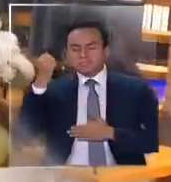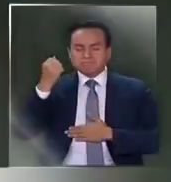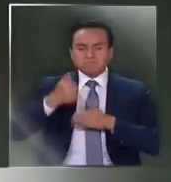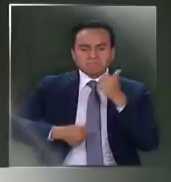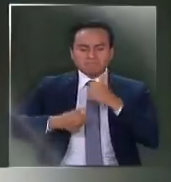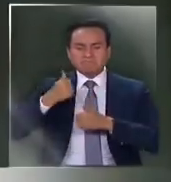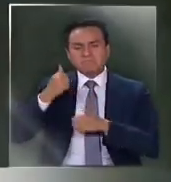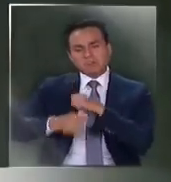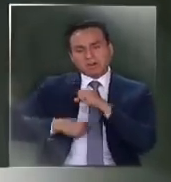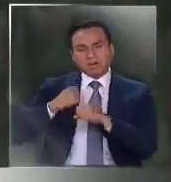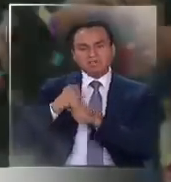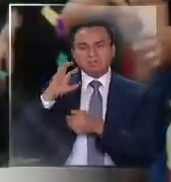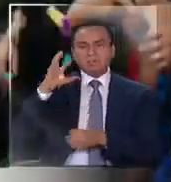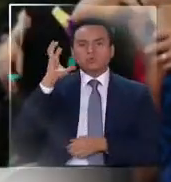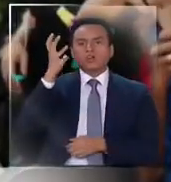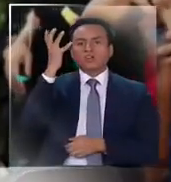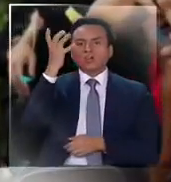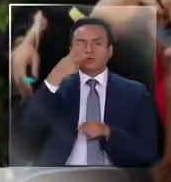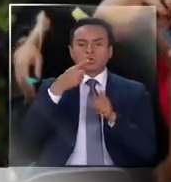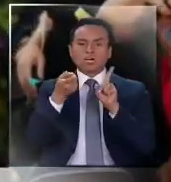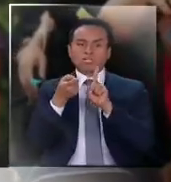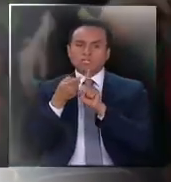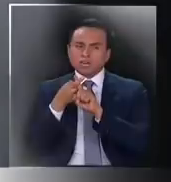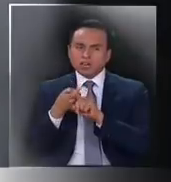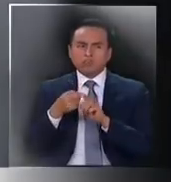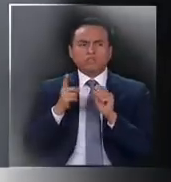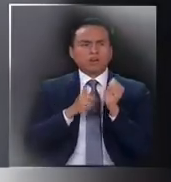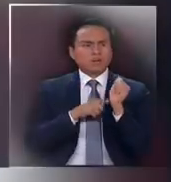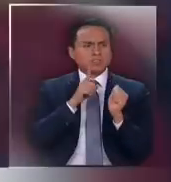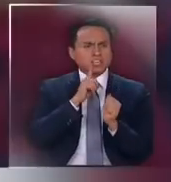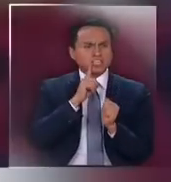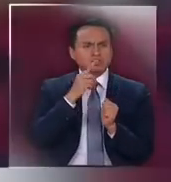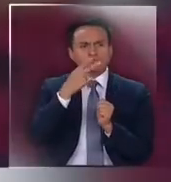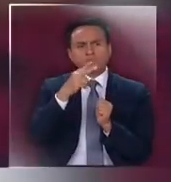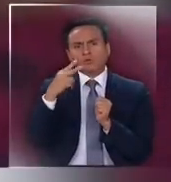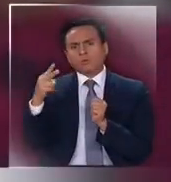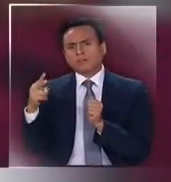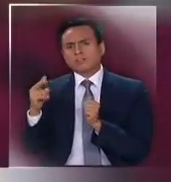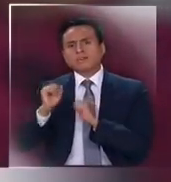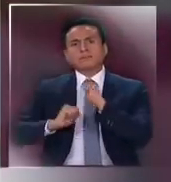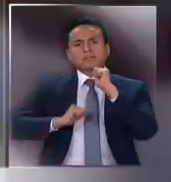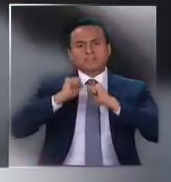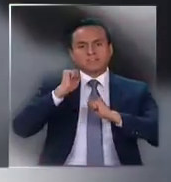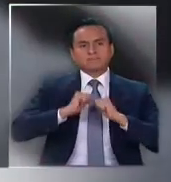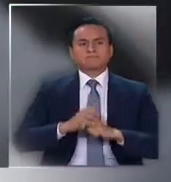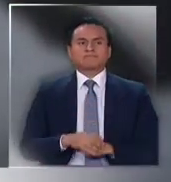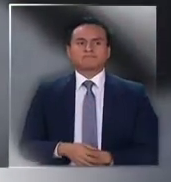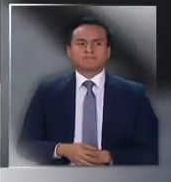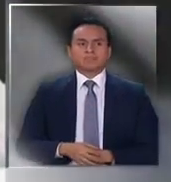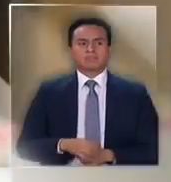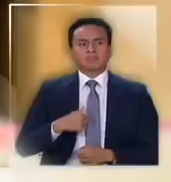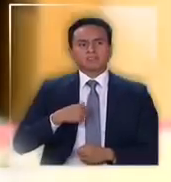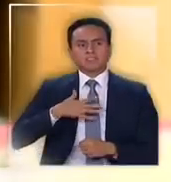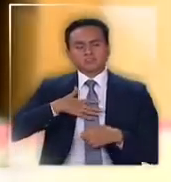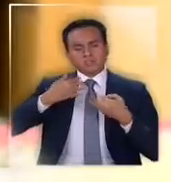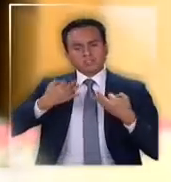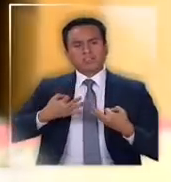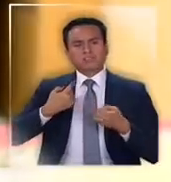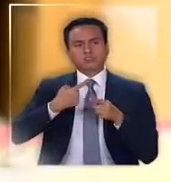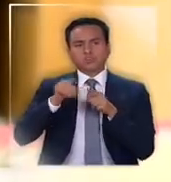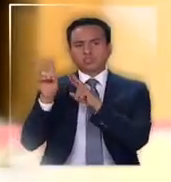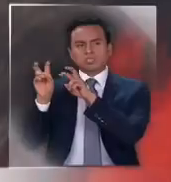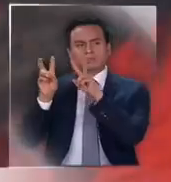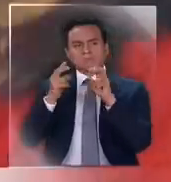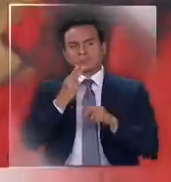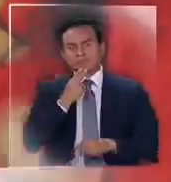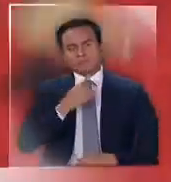estos años y han madurado. Muchos se han casado, han formado familia y tienen sus propias empresas. Me siento realizada como en todos los aspectos